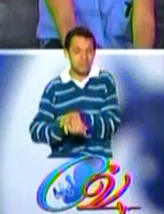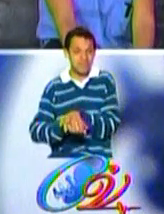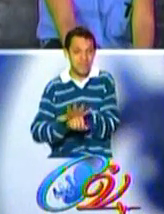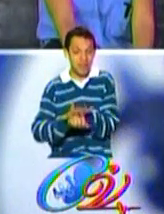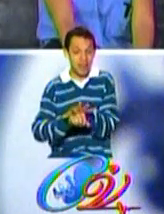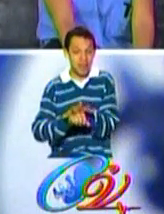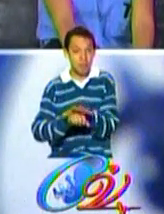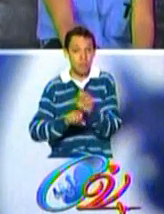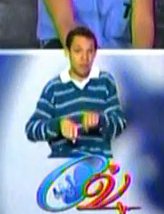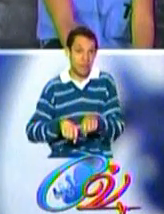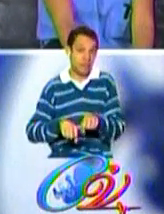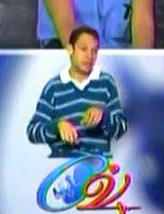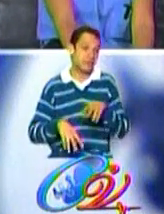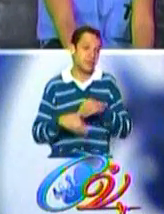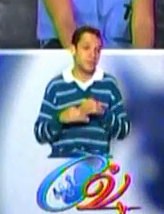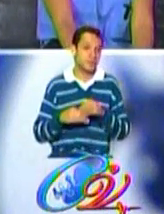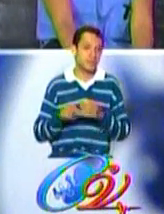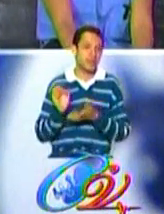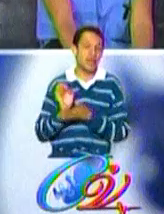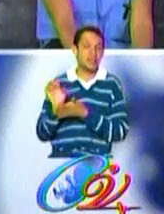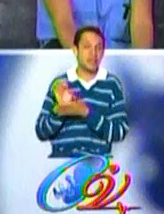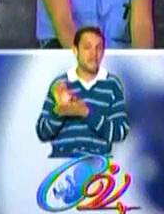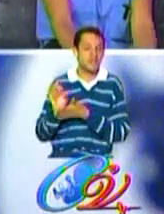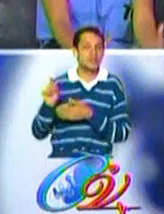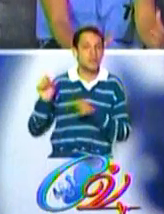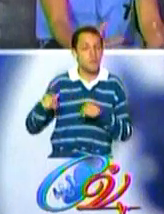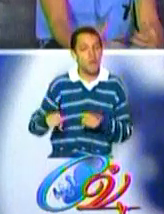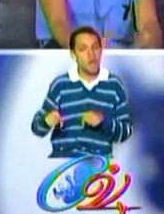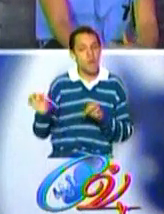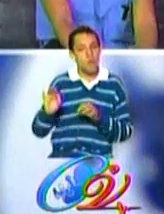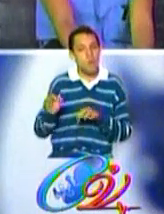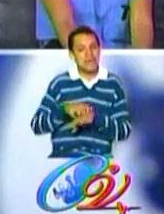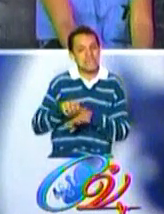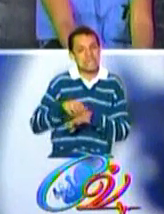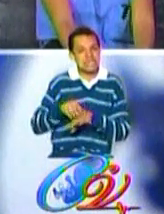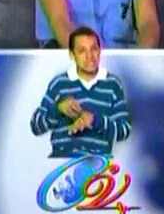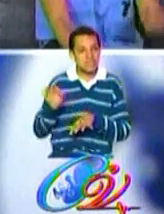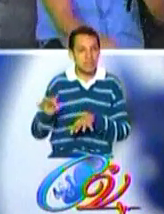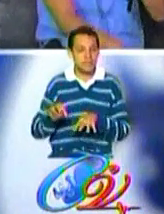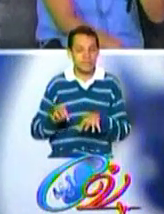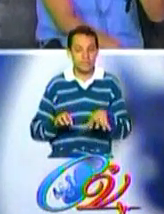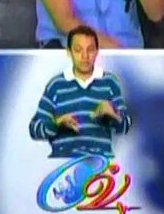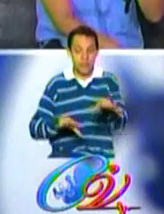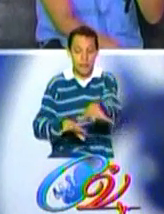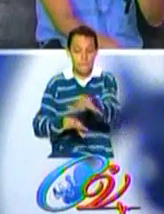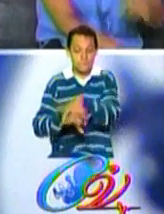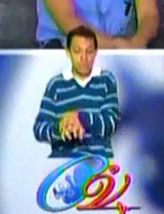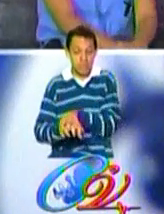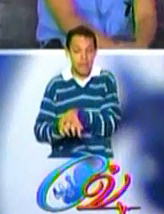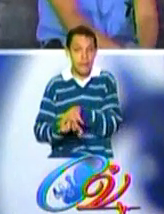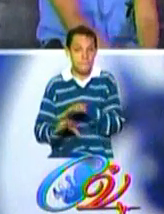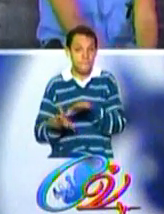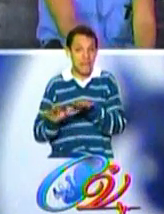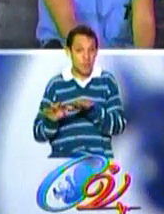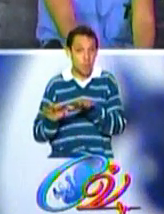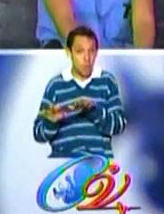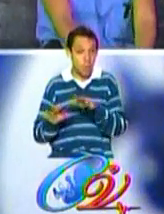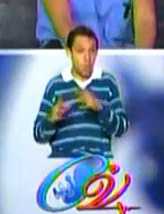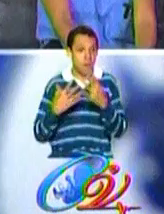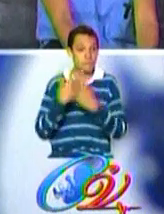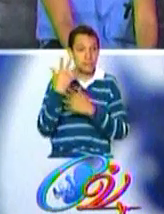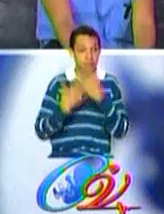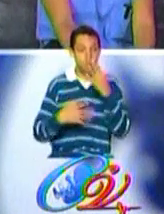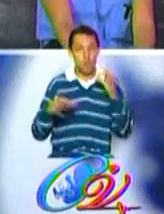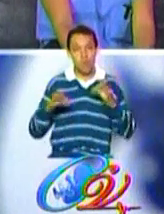si el paciente es alérgico o tiene cierta sensibilidad a las prótesis. Por ejemplo, la primera que vieron ahí de la